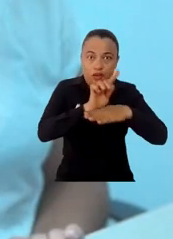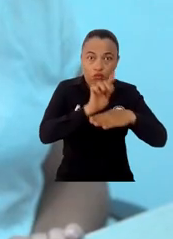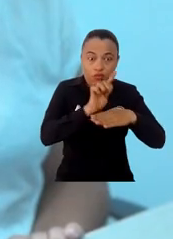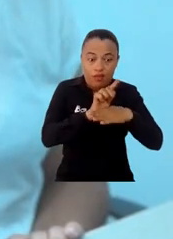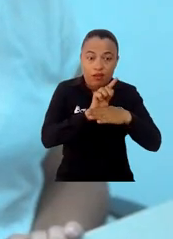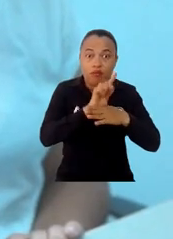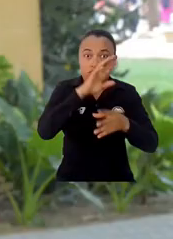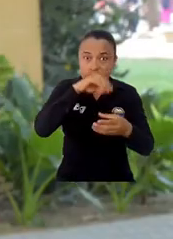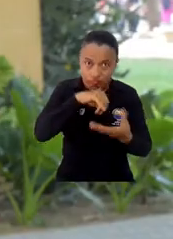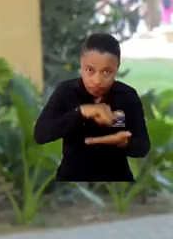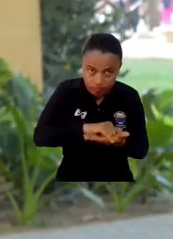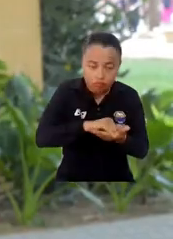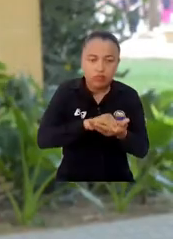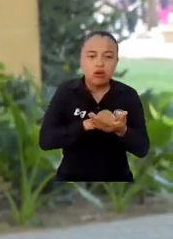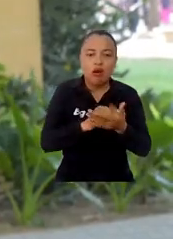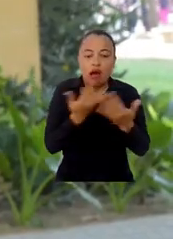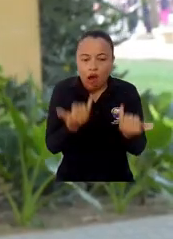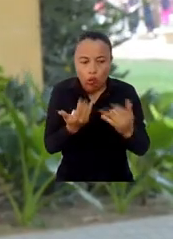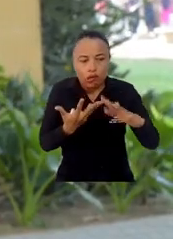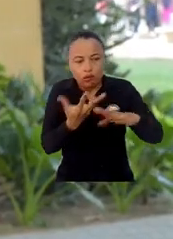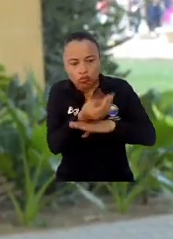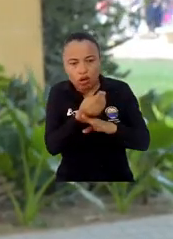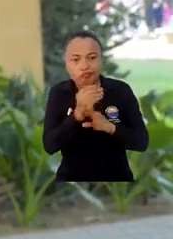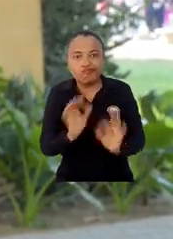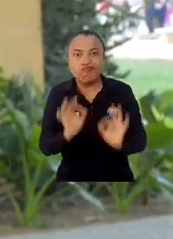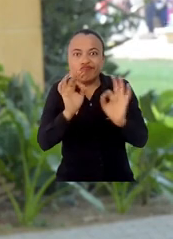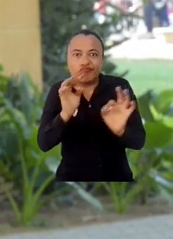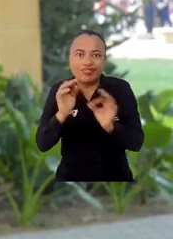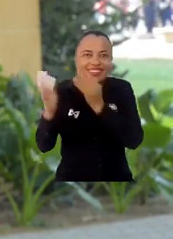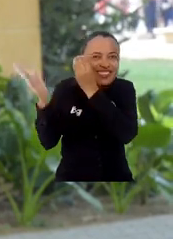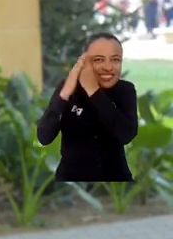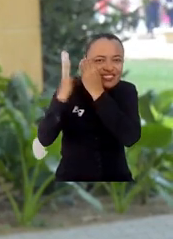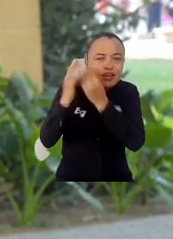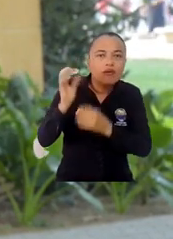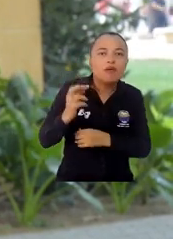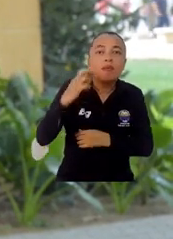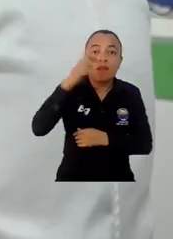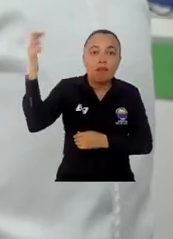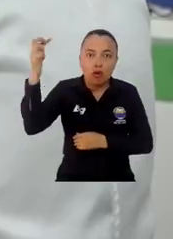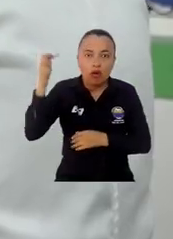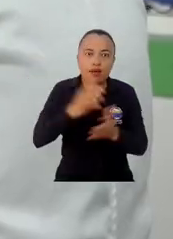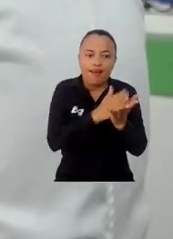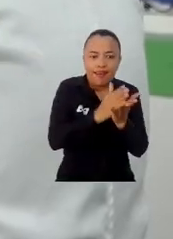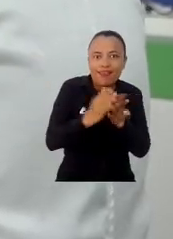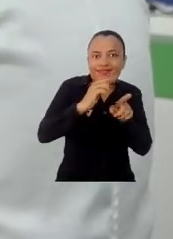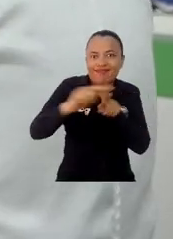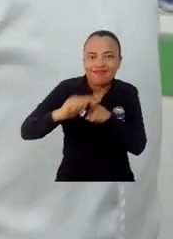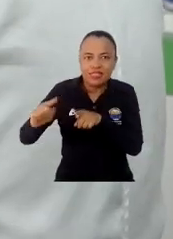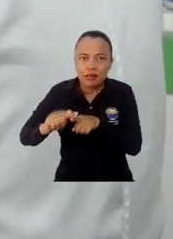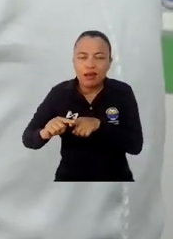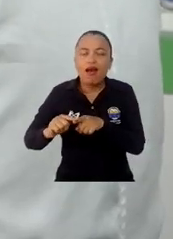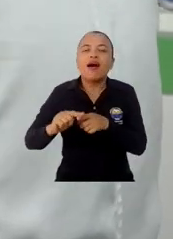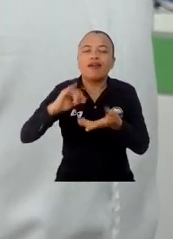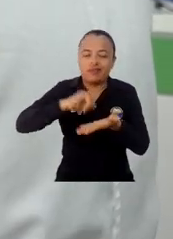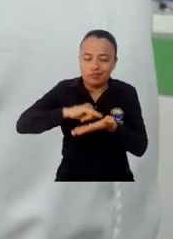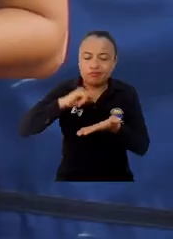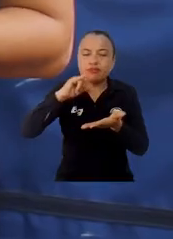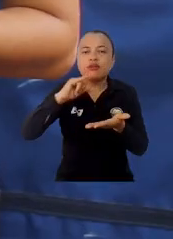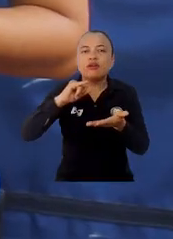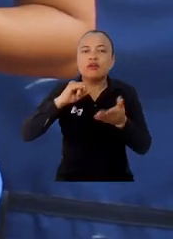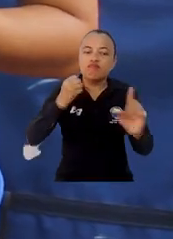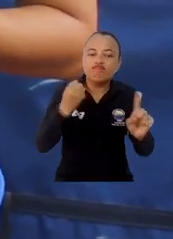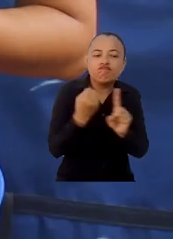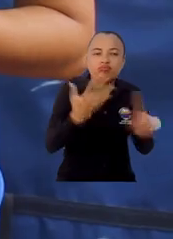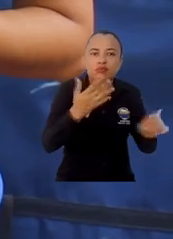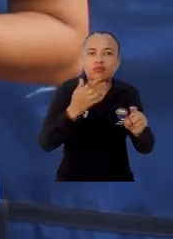Para la facultad, el tener estos buenos resultados en Saber Pro en los diferentes programas permite dar cuenta del